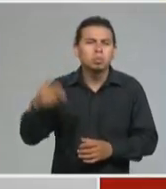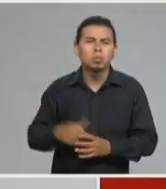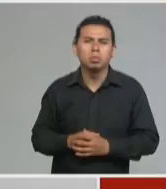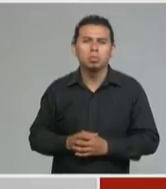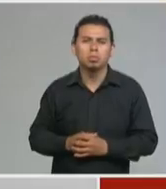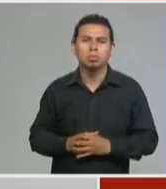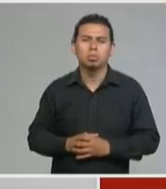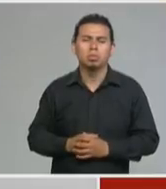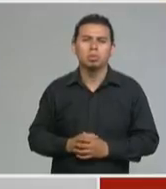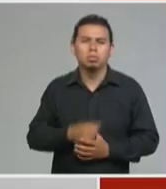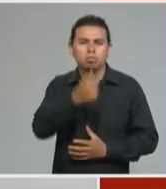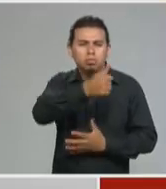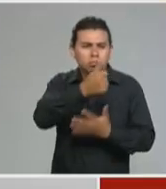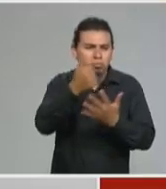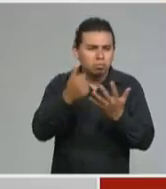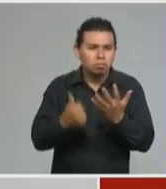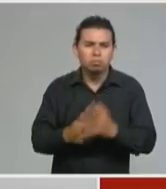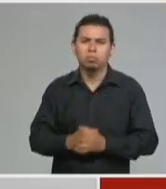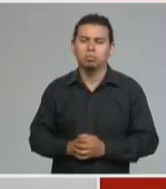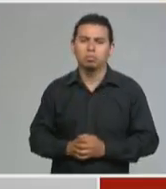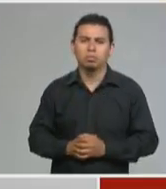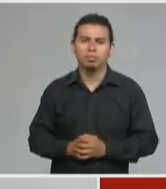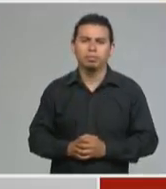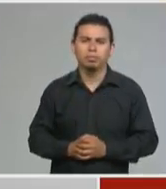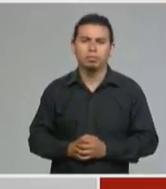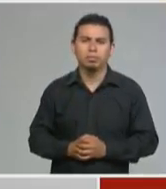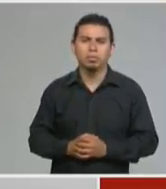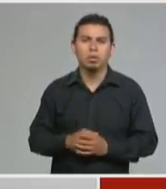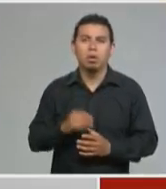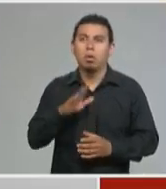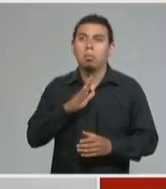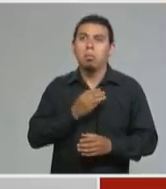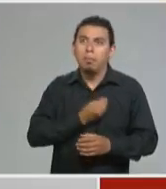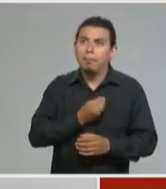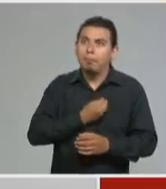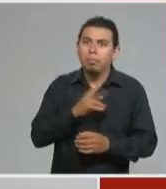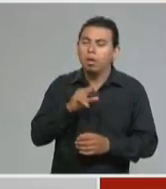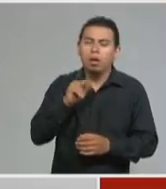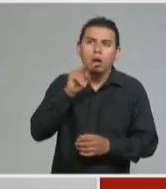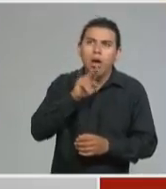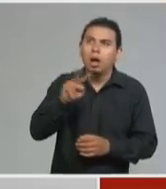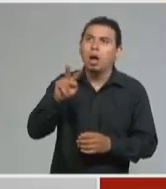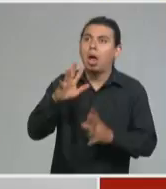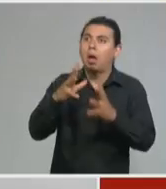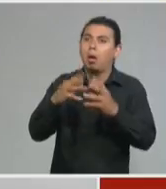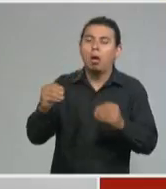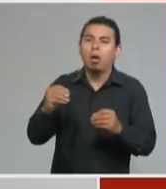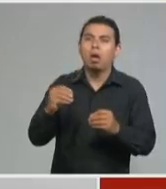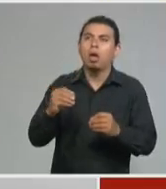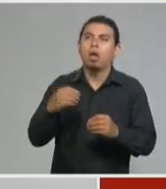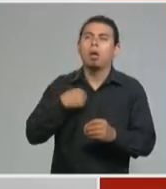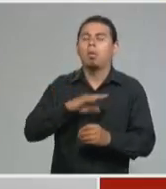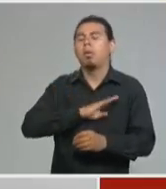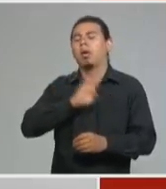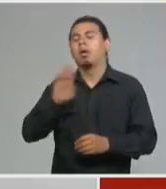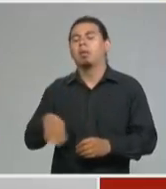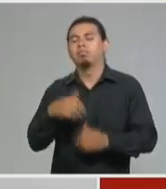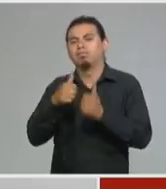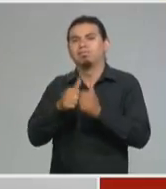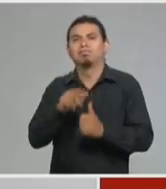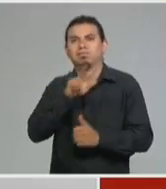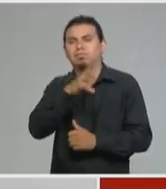estar, de permanecer. Y esto debería bastar para desear recogerse en esta ciudad y morir cuando el tiempo